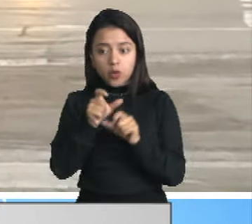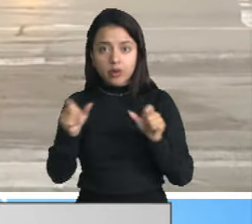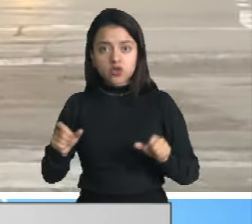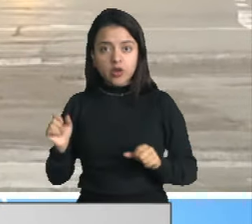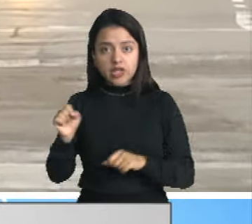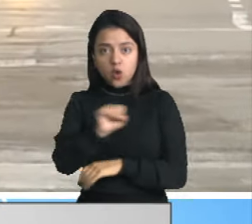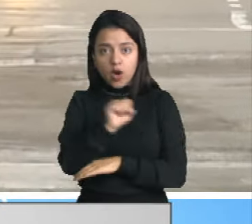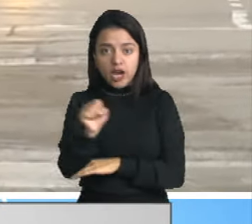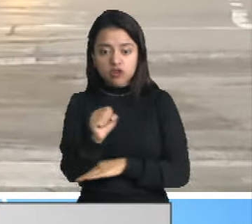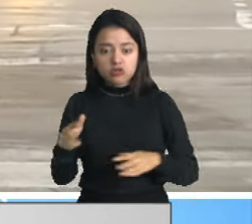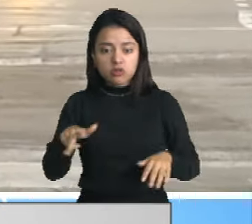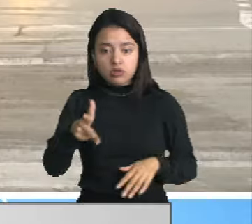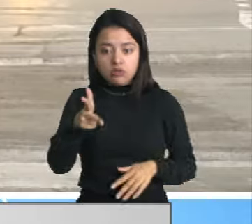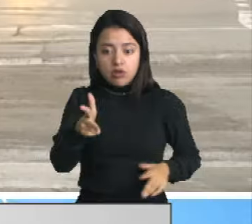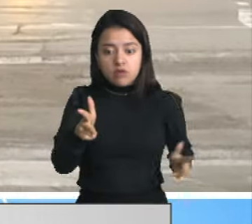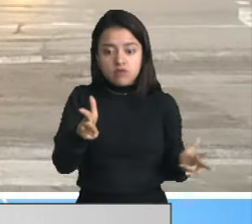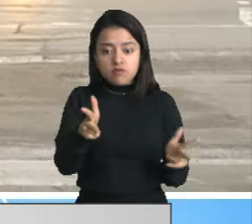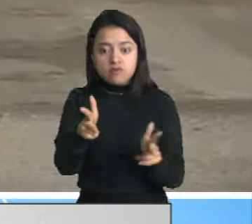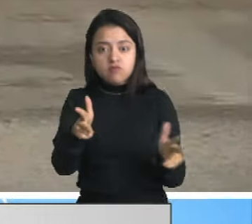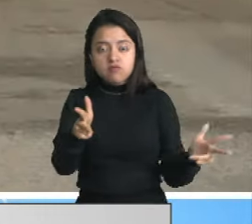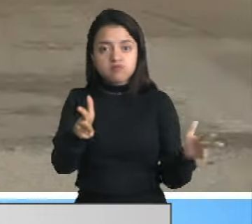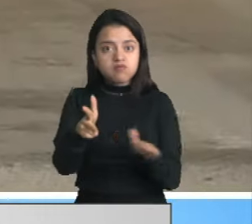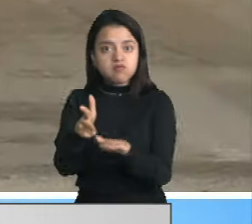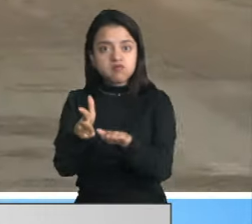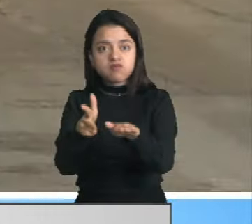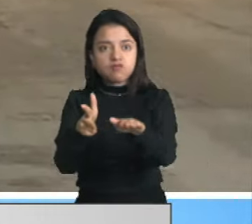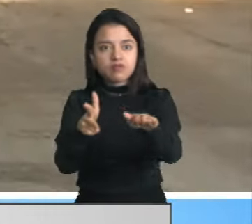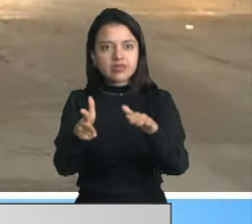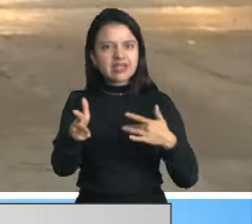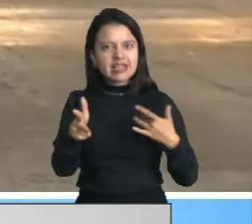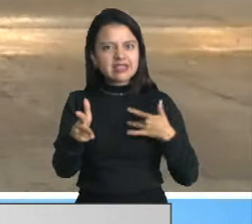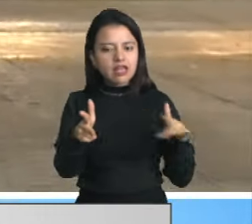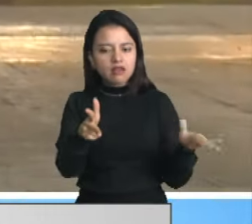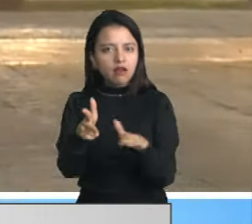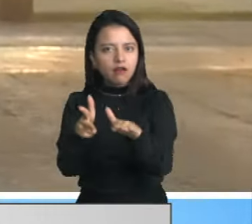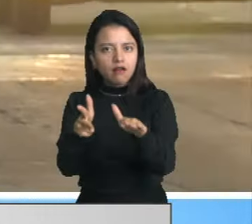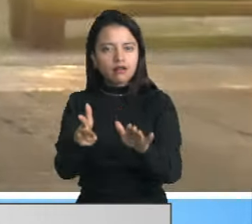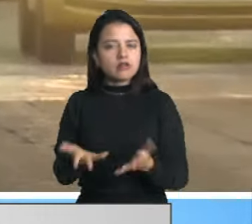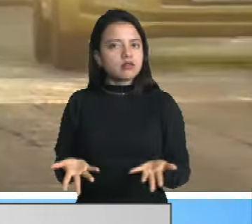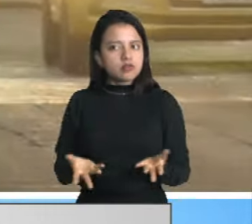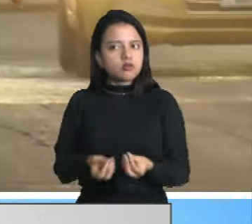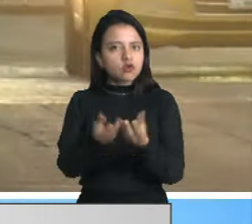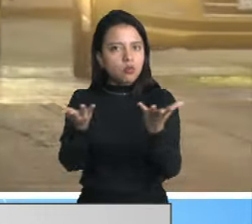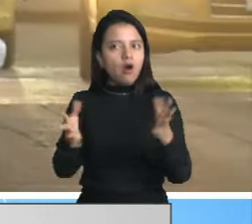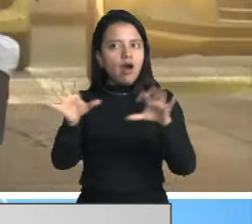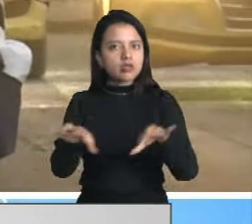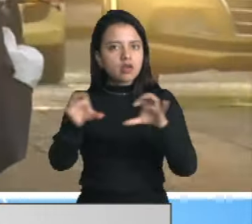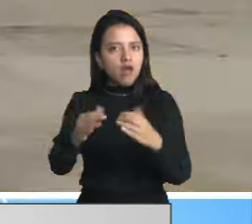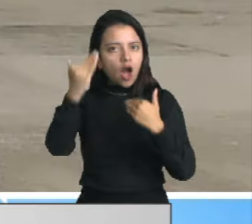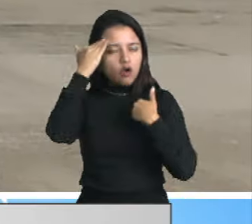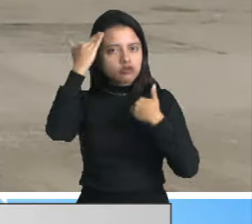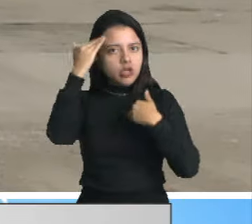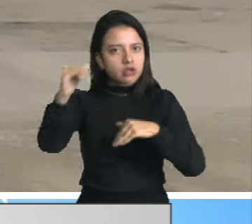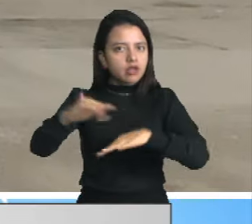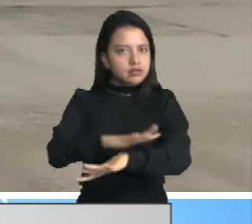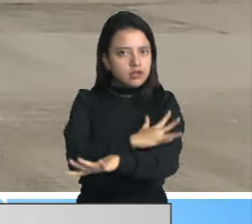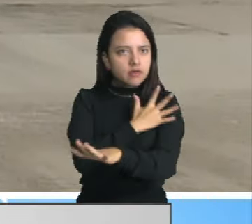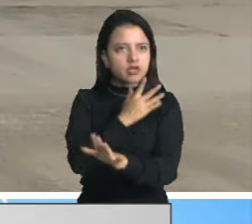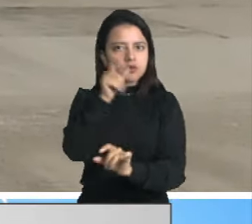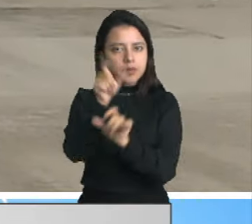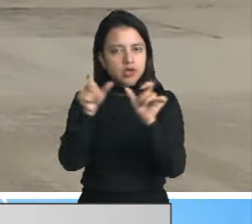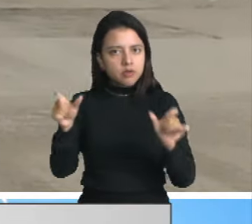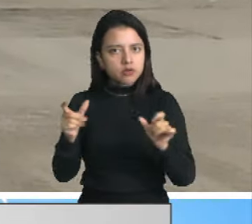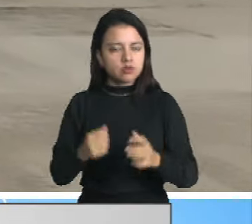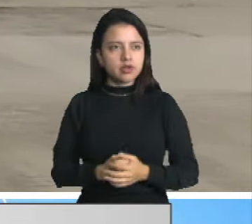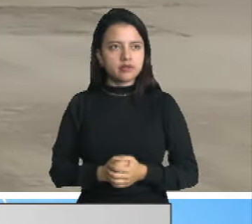es sensibilizar a ambos actores viales con el fin de reducir la siniestralidad vial. Es muy importante referenciar que este año han